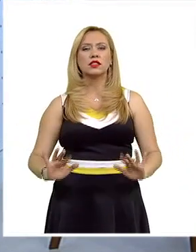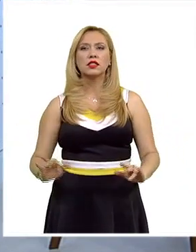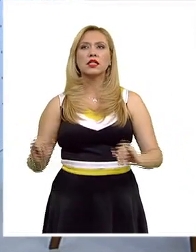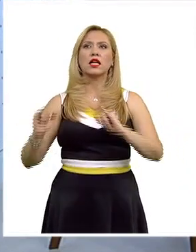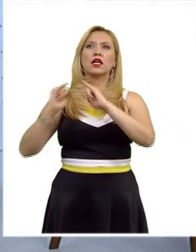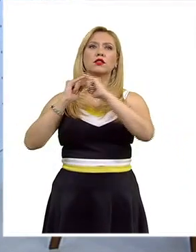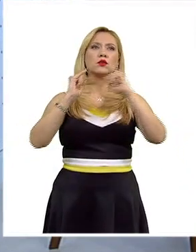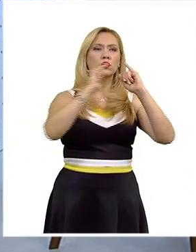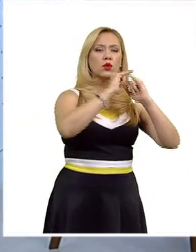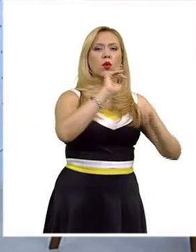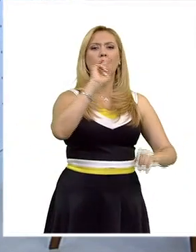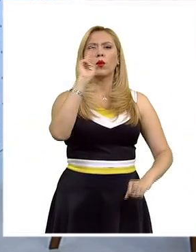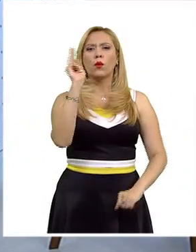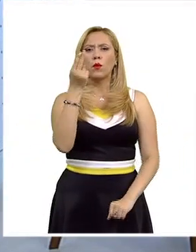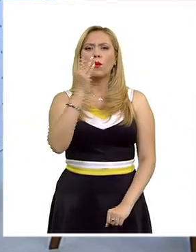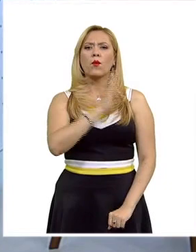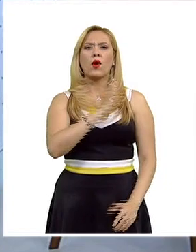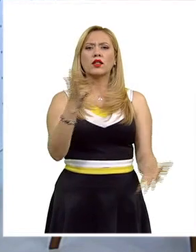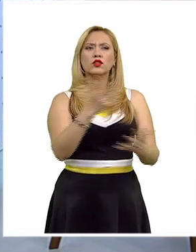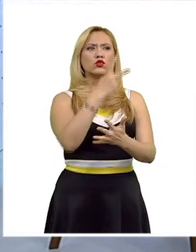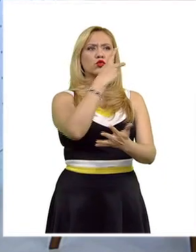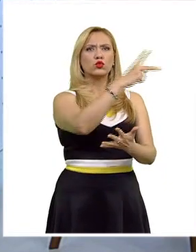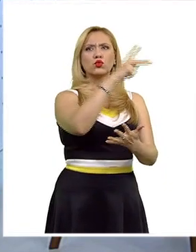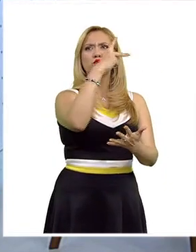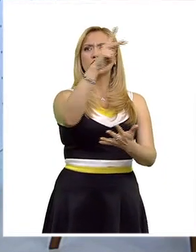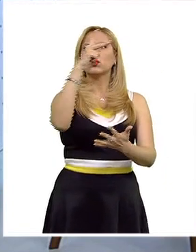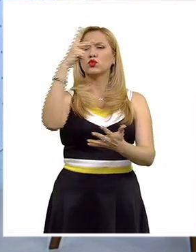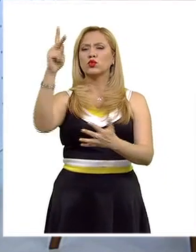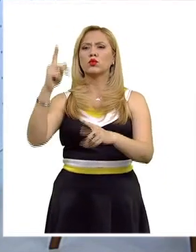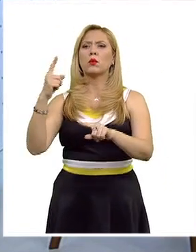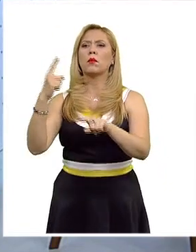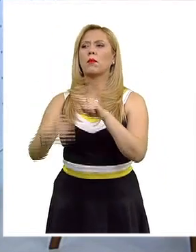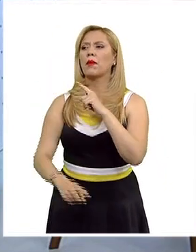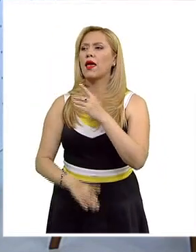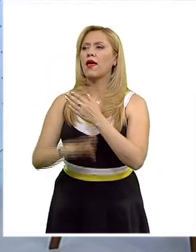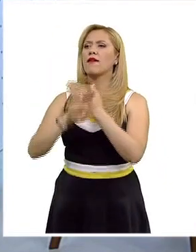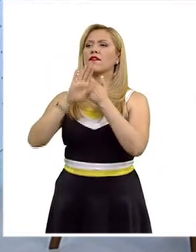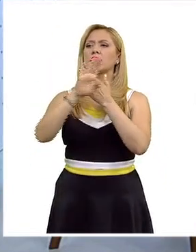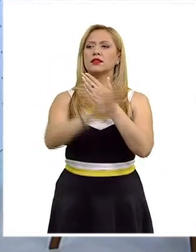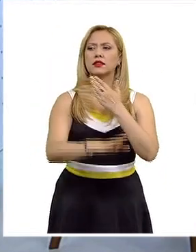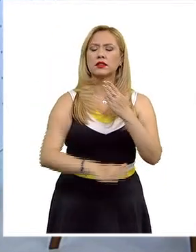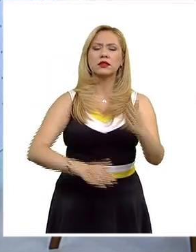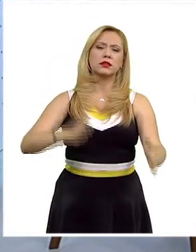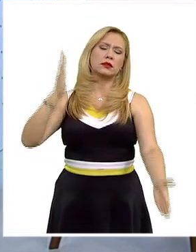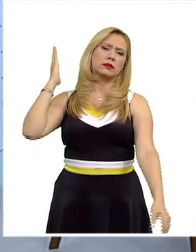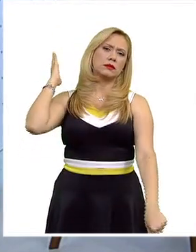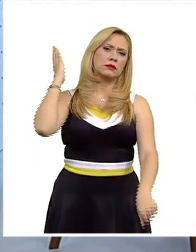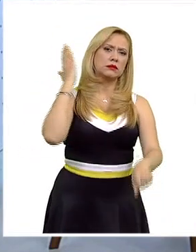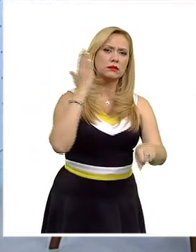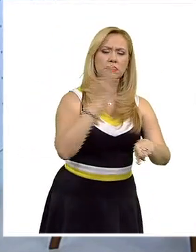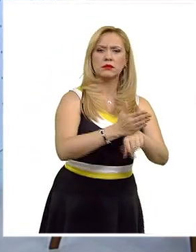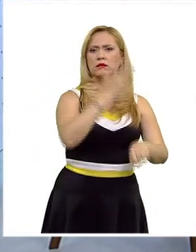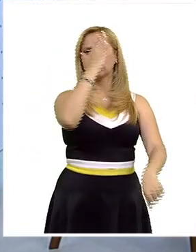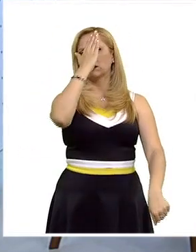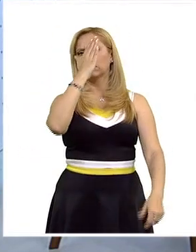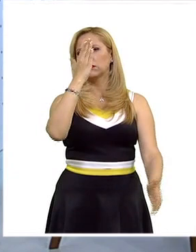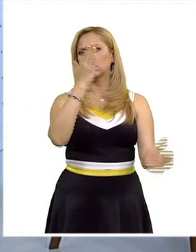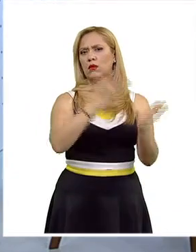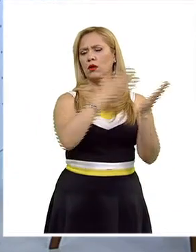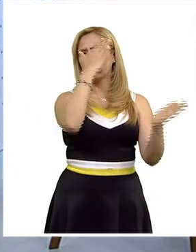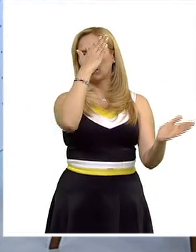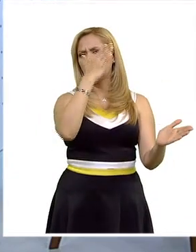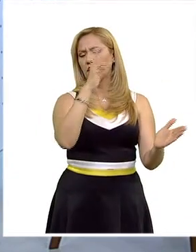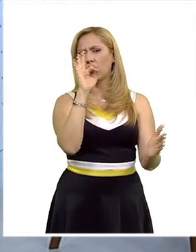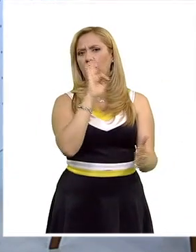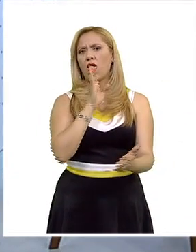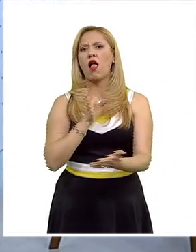universidades pueden generar su propio sistema de prevención y de sanción del acoso laboral y sexual. Es